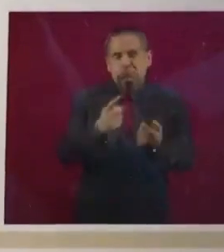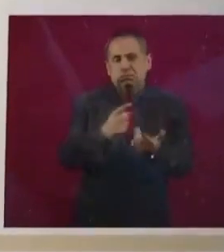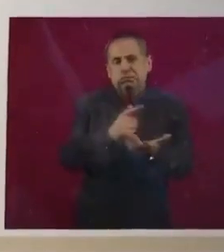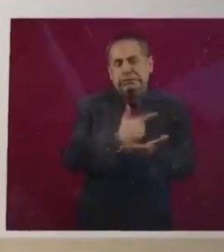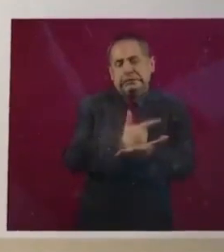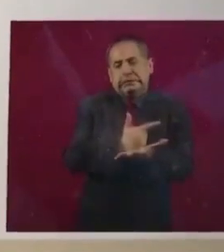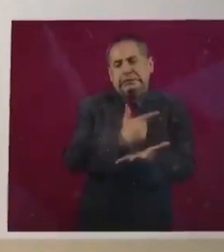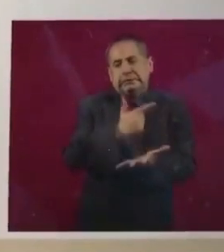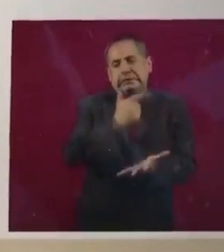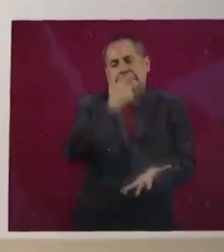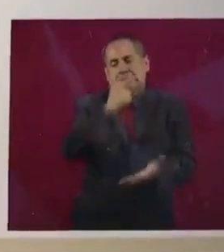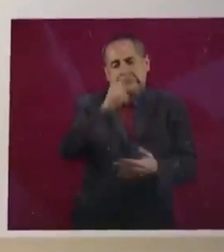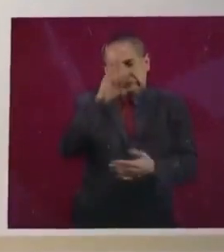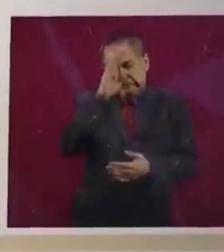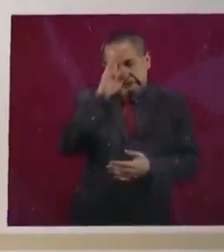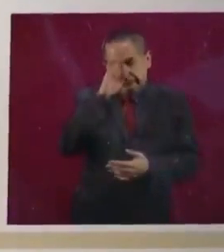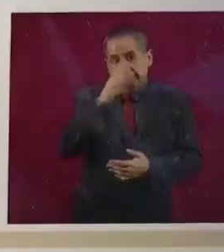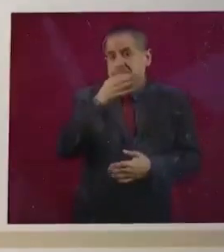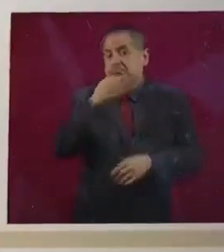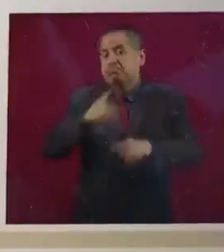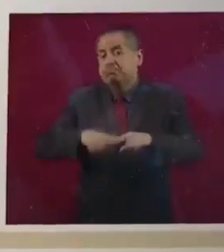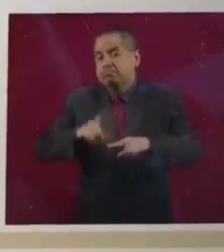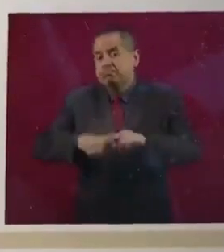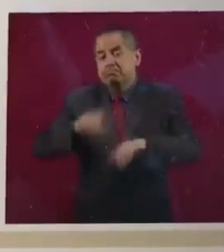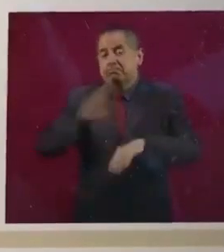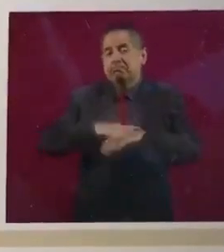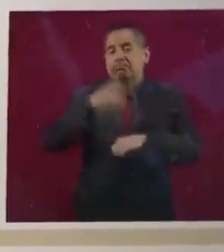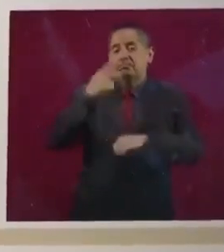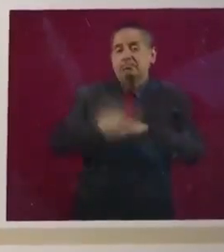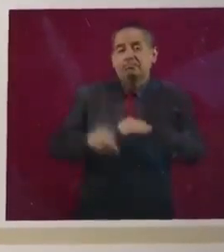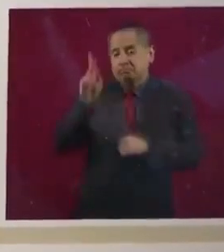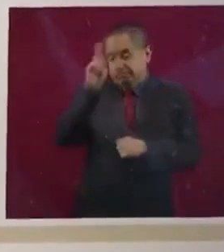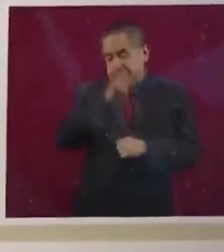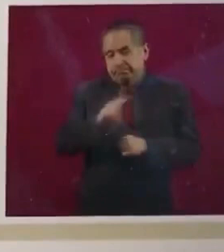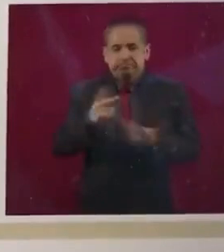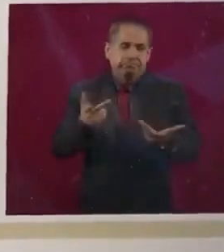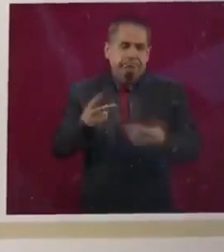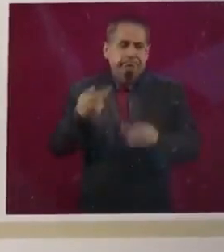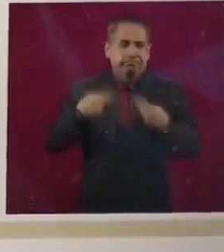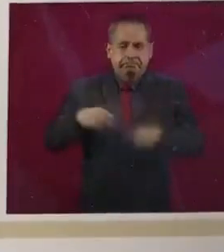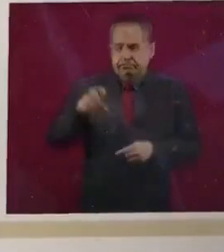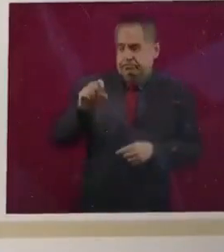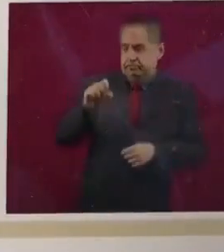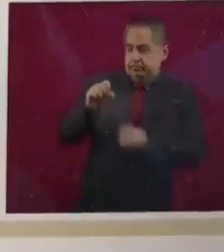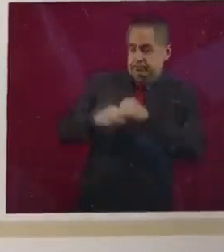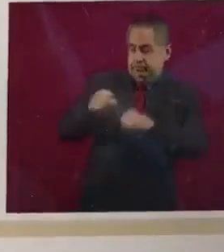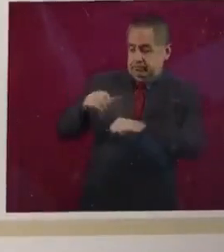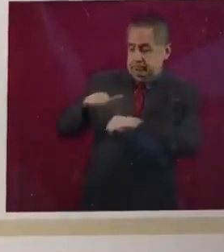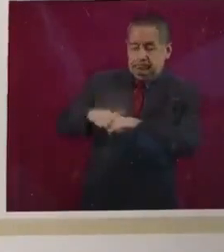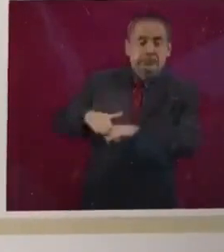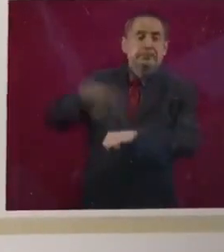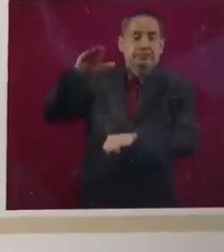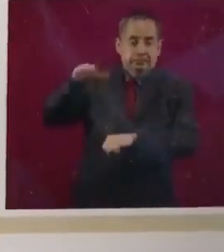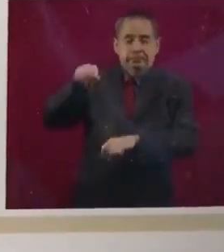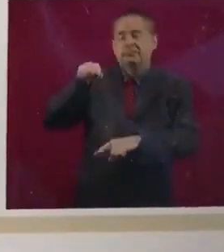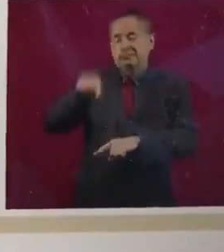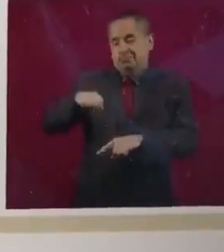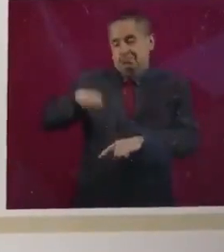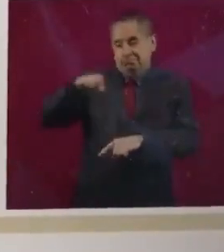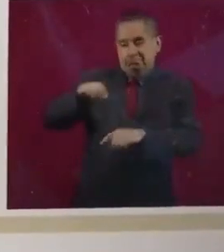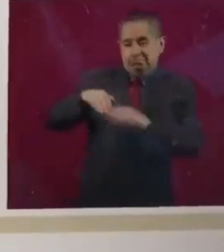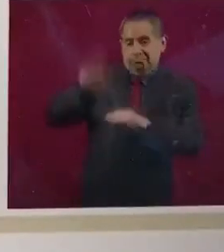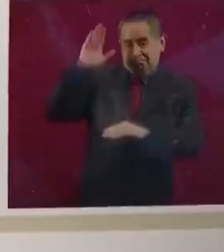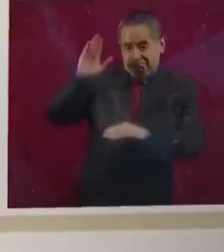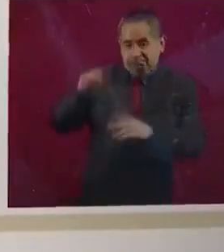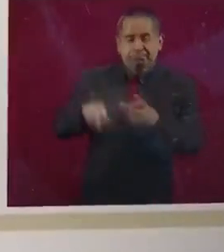y no dejamos de recordar quiénes tienen el mayor riesgo de enfermedad grave: personas de 60 o más años de edad,